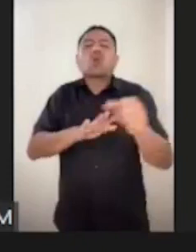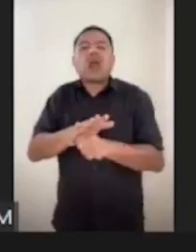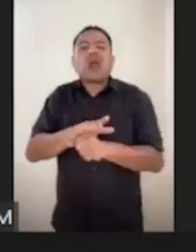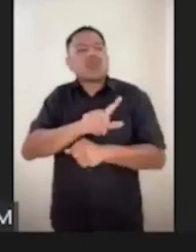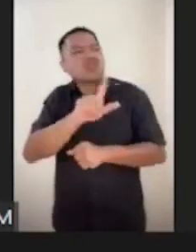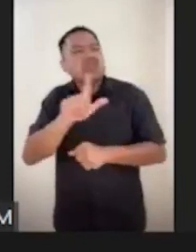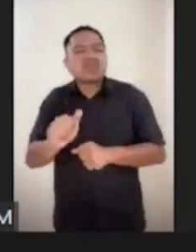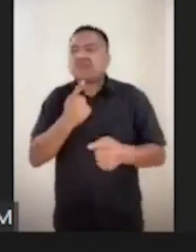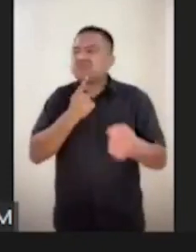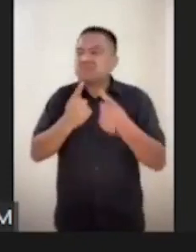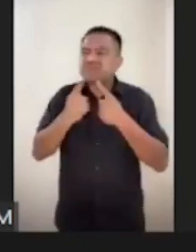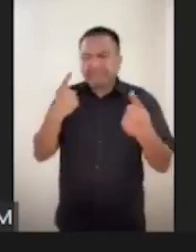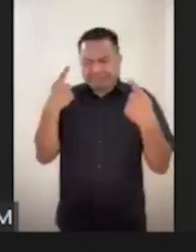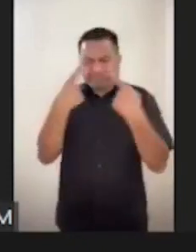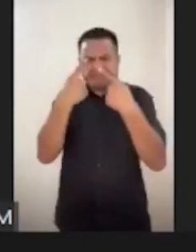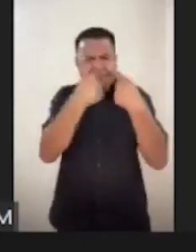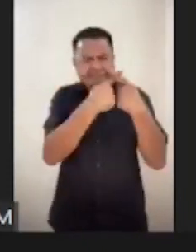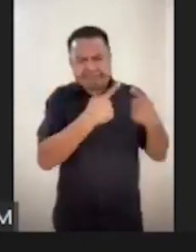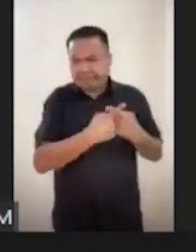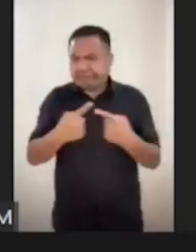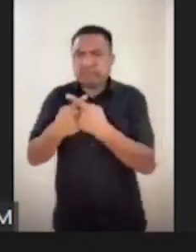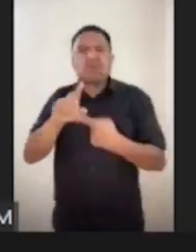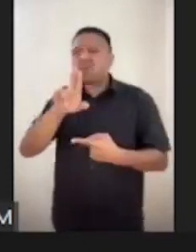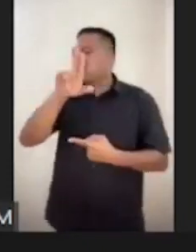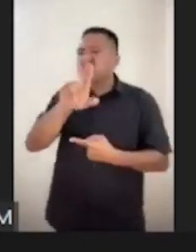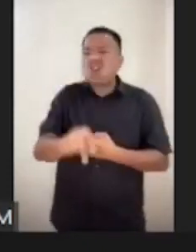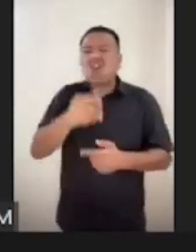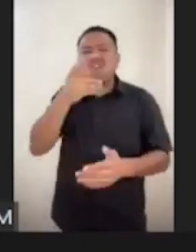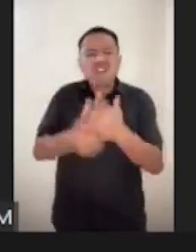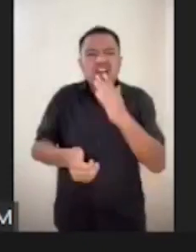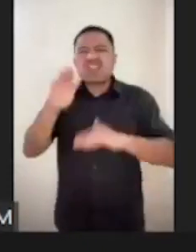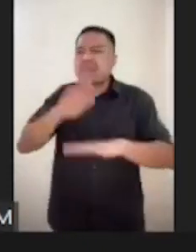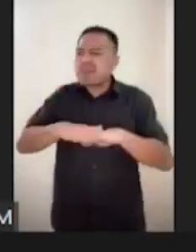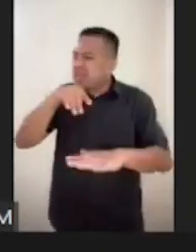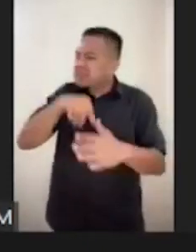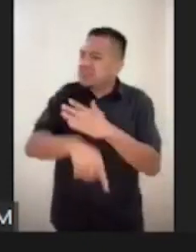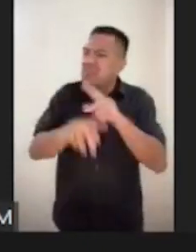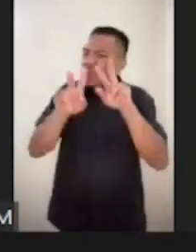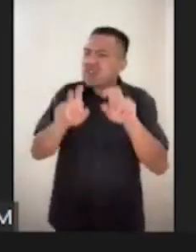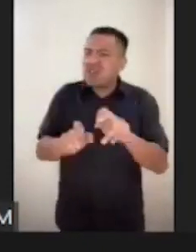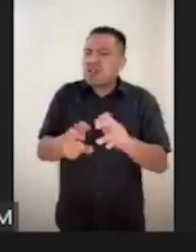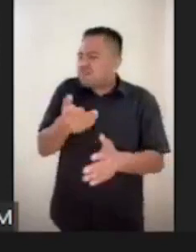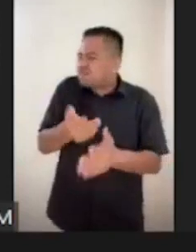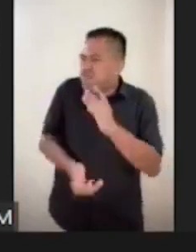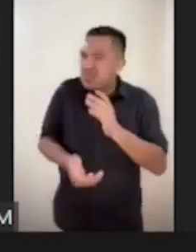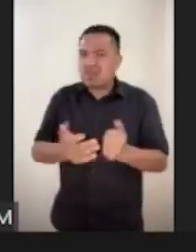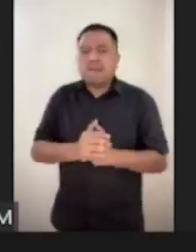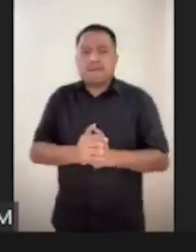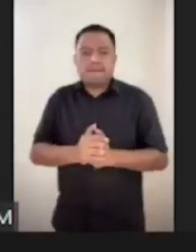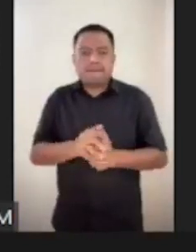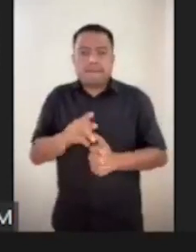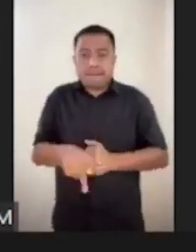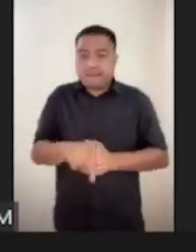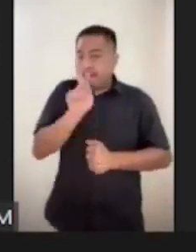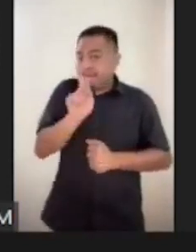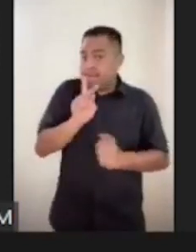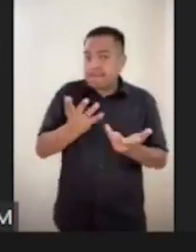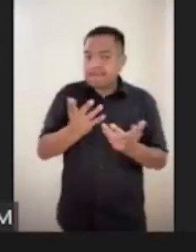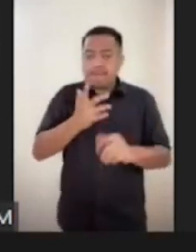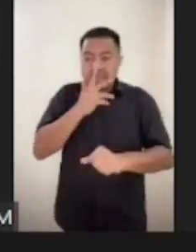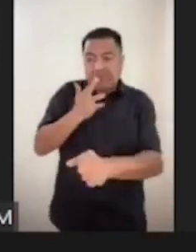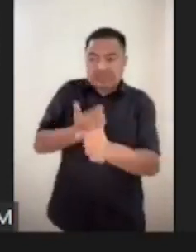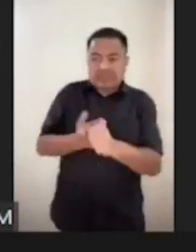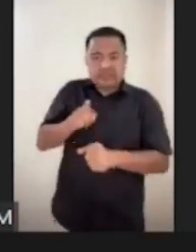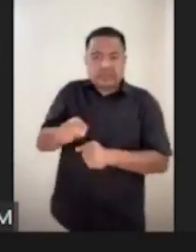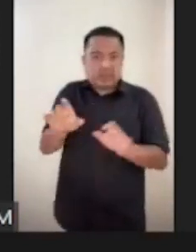diálogo y controversia, generando que no se hayan agotado todos los puntos del orden del día. Si bien la parte actuada para acreditar